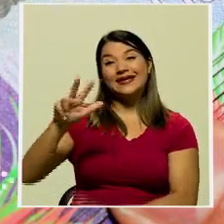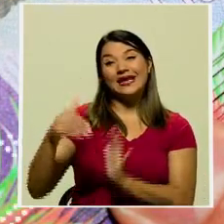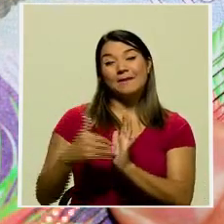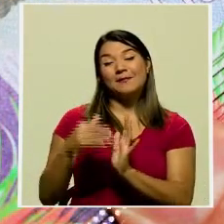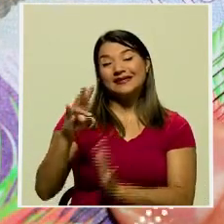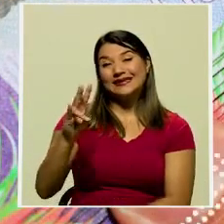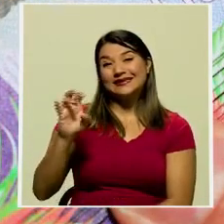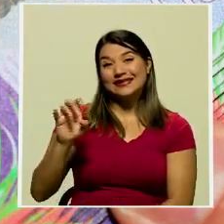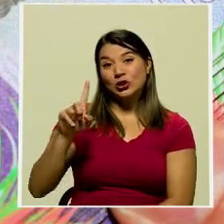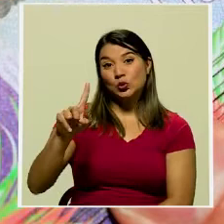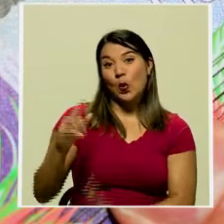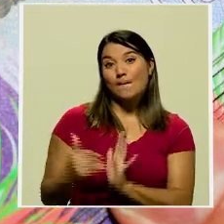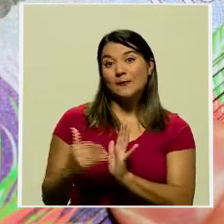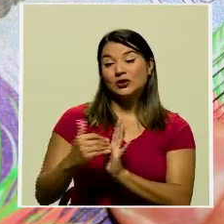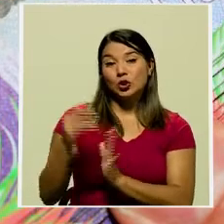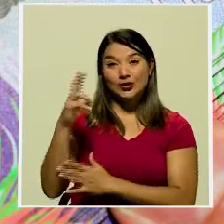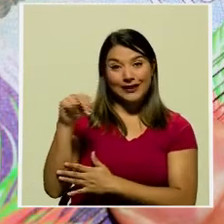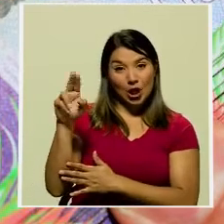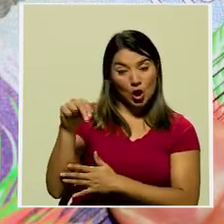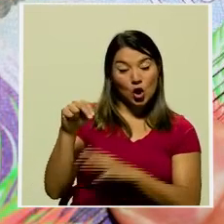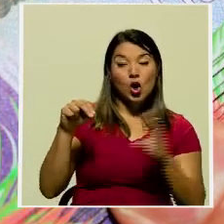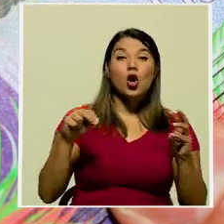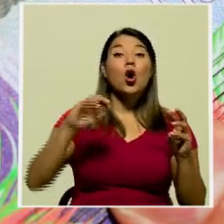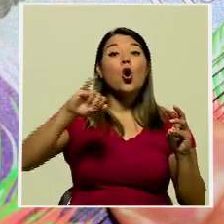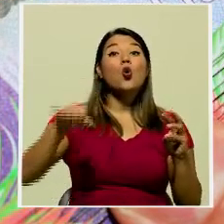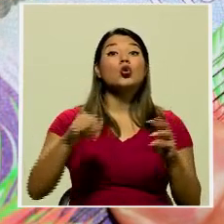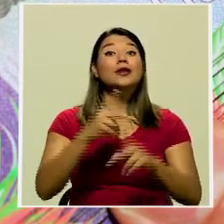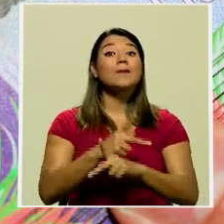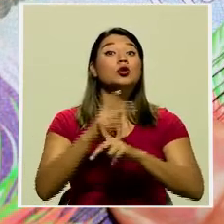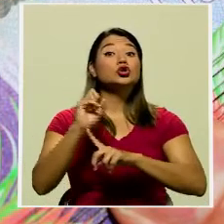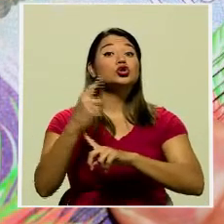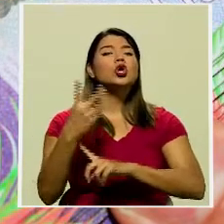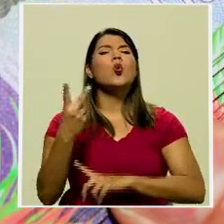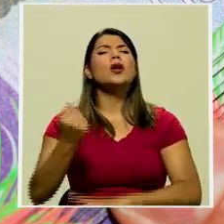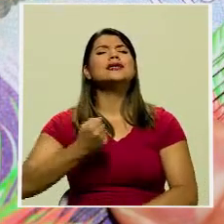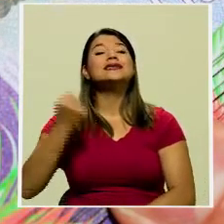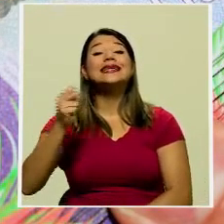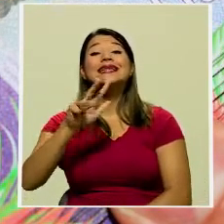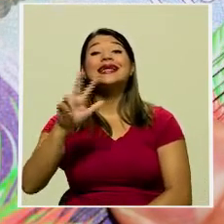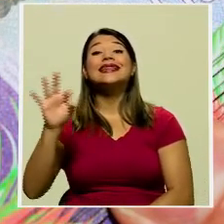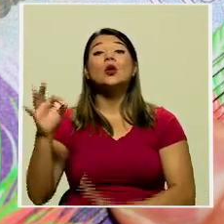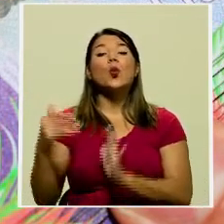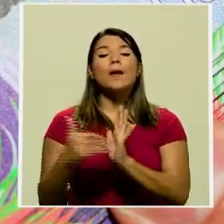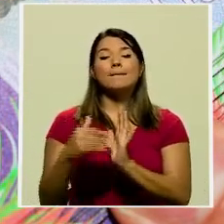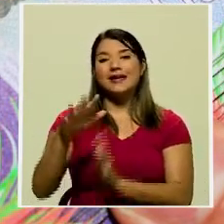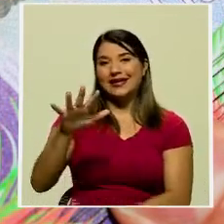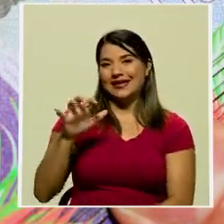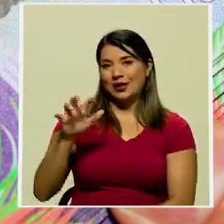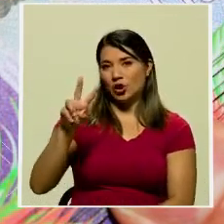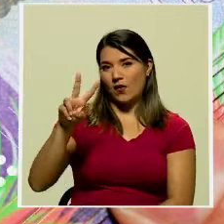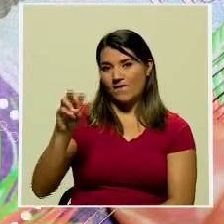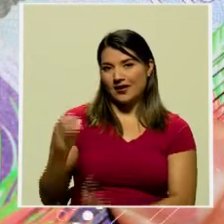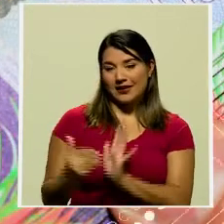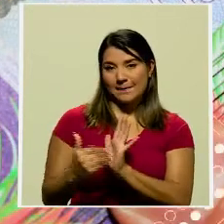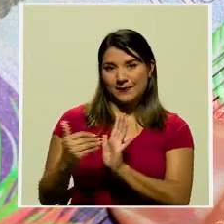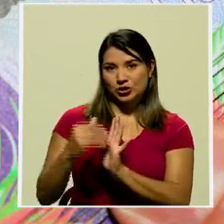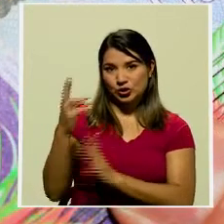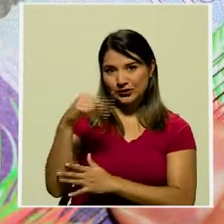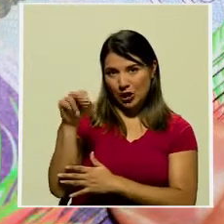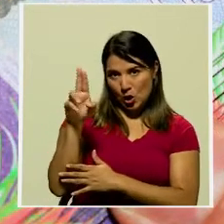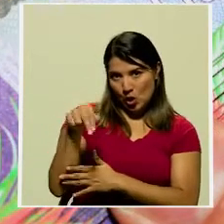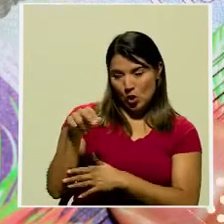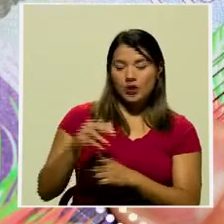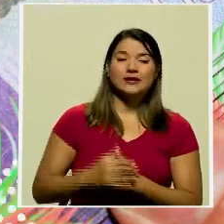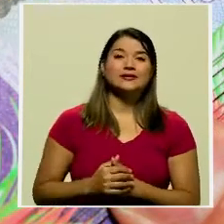23.701 millones de colones, y la Junta de Protección Social, un excedente de 39.520 millones de colones. En este caso,